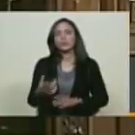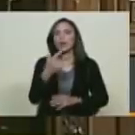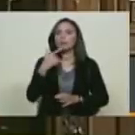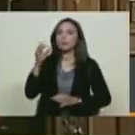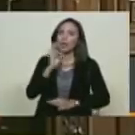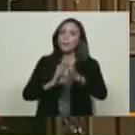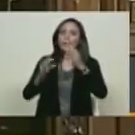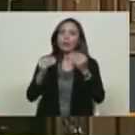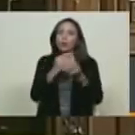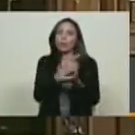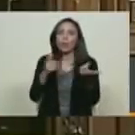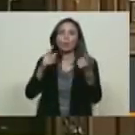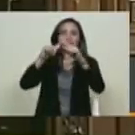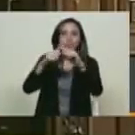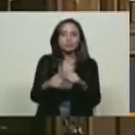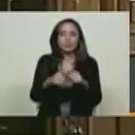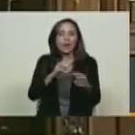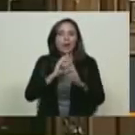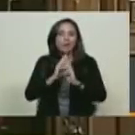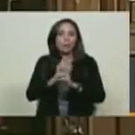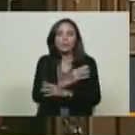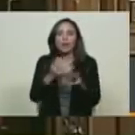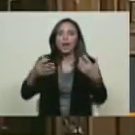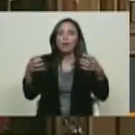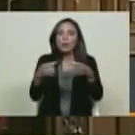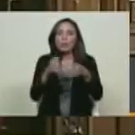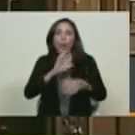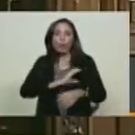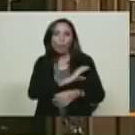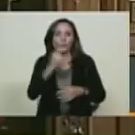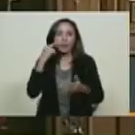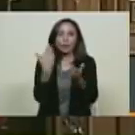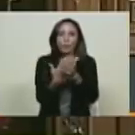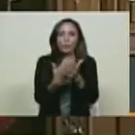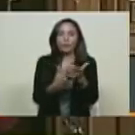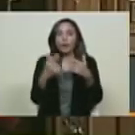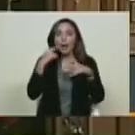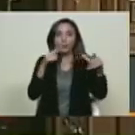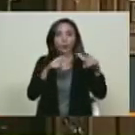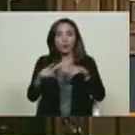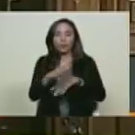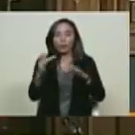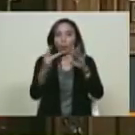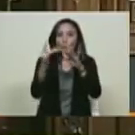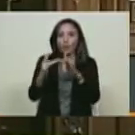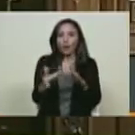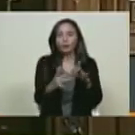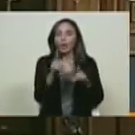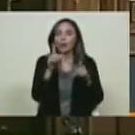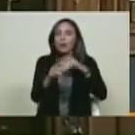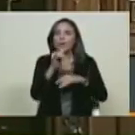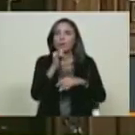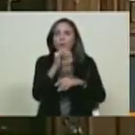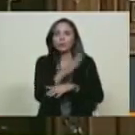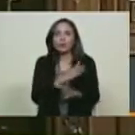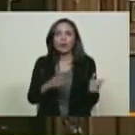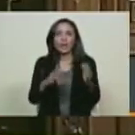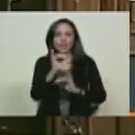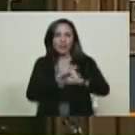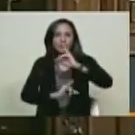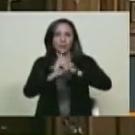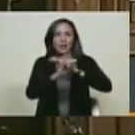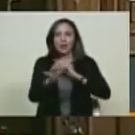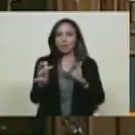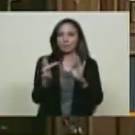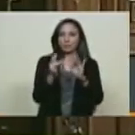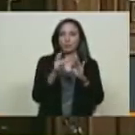de la reunión del comité de monitoreo. He visto los cables internacionales, los noticieros internacionales,